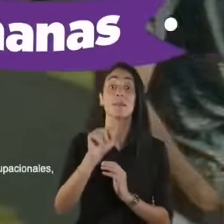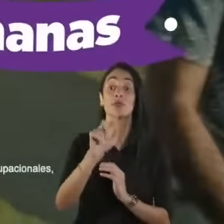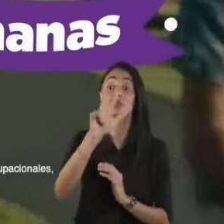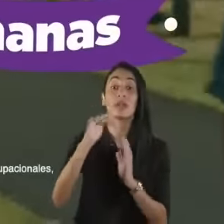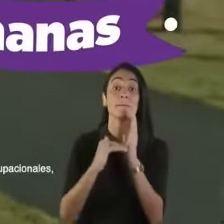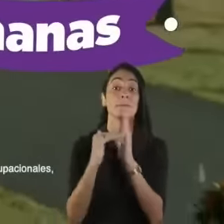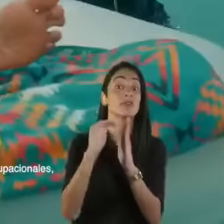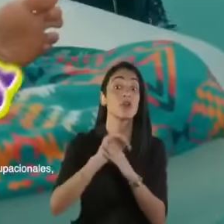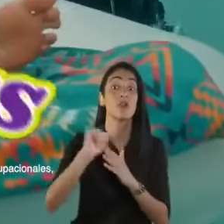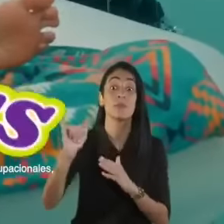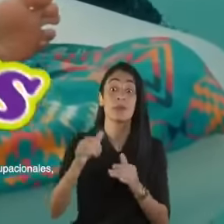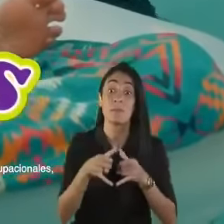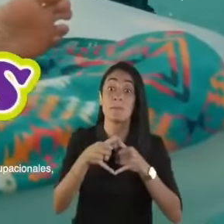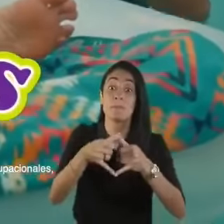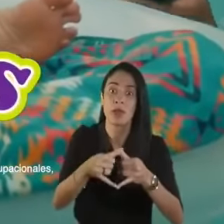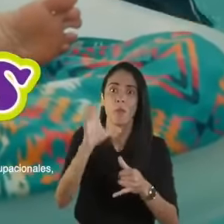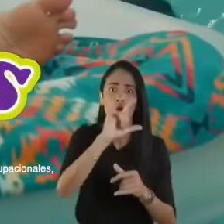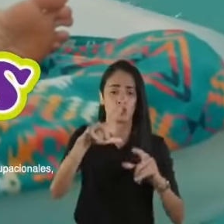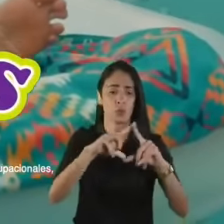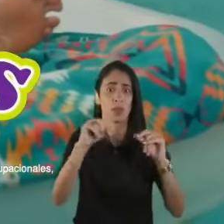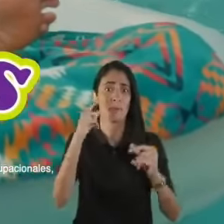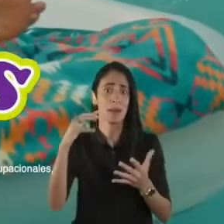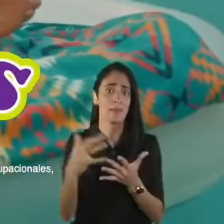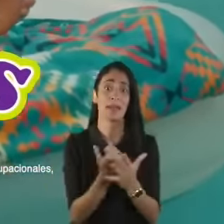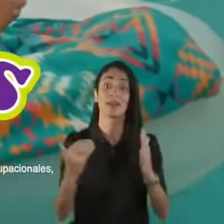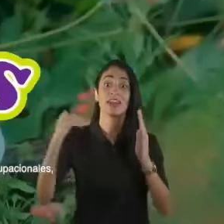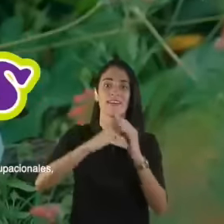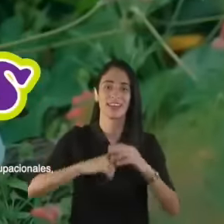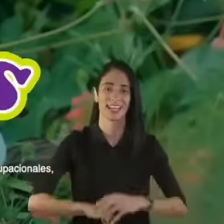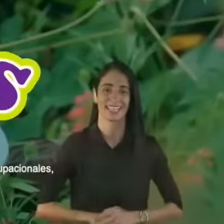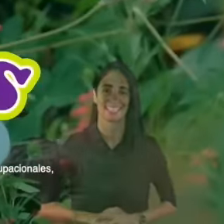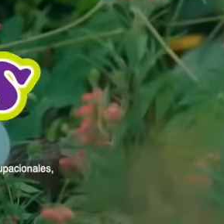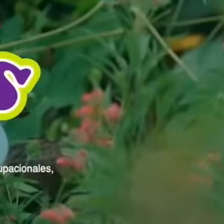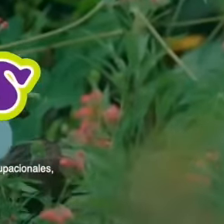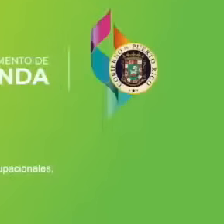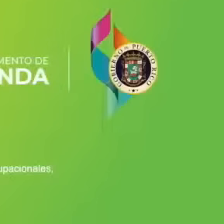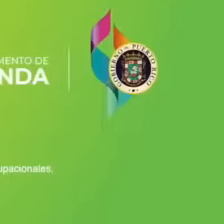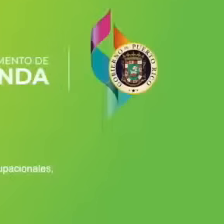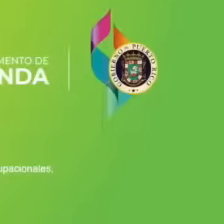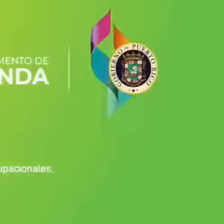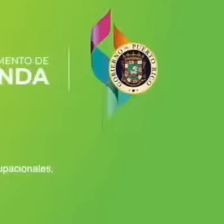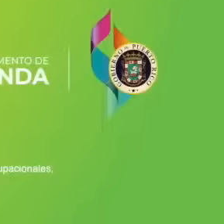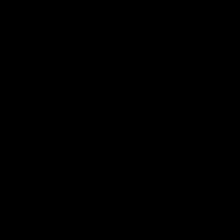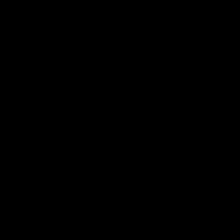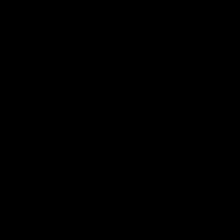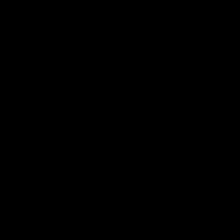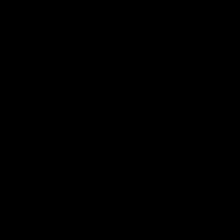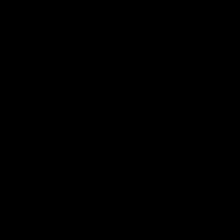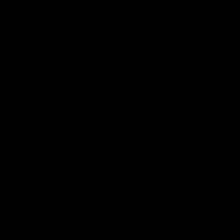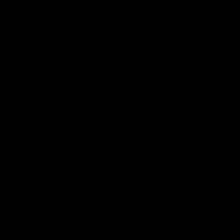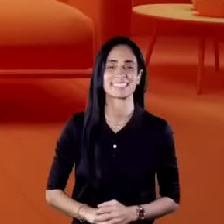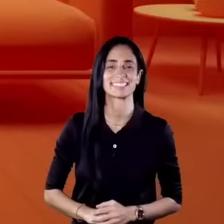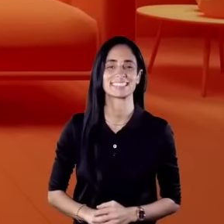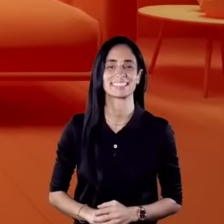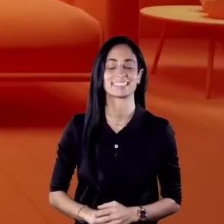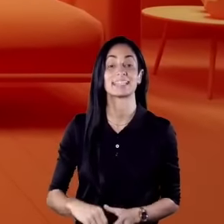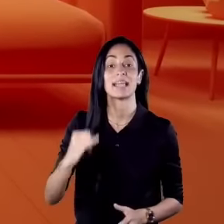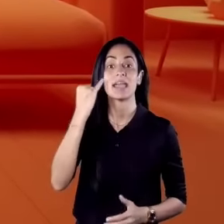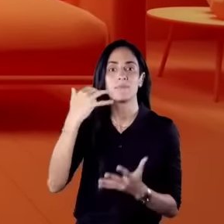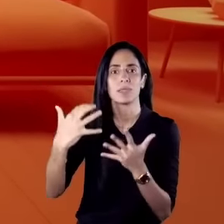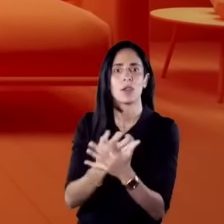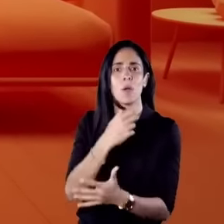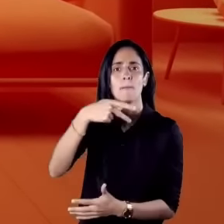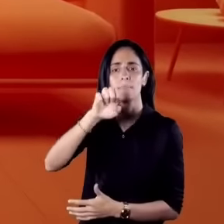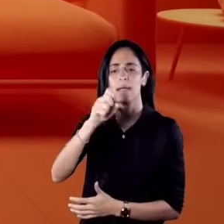partes, repartiendo más de 3.3 millones en premios. ¡Busca tu billete para que te pegues otra vez! Si yo me pego